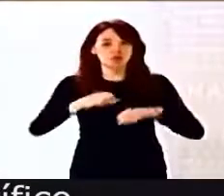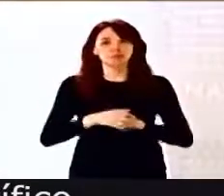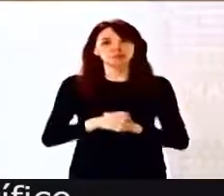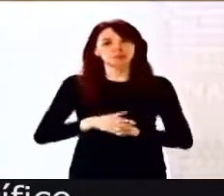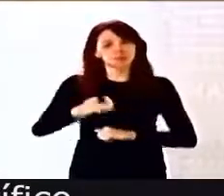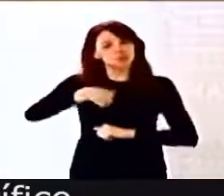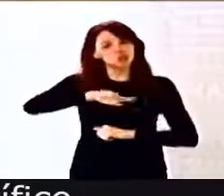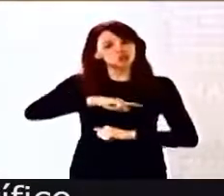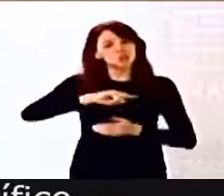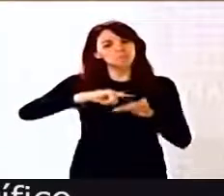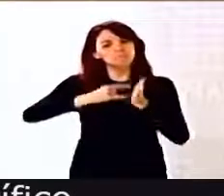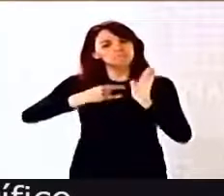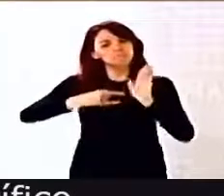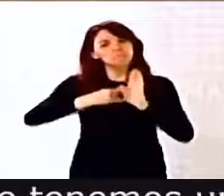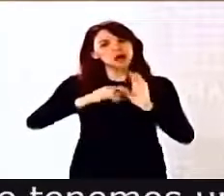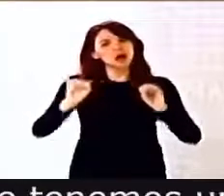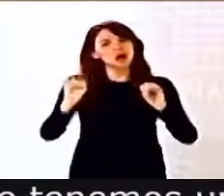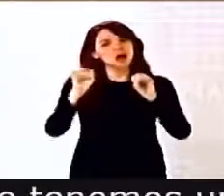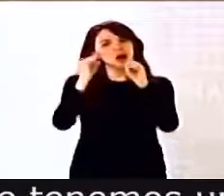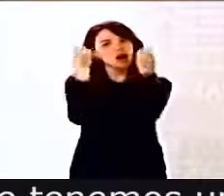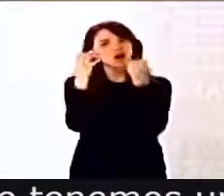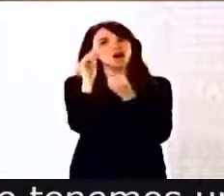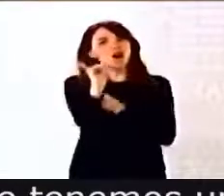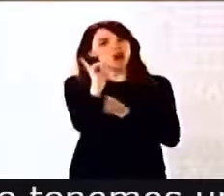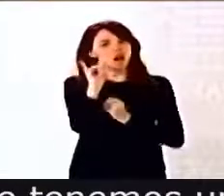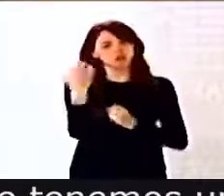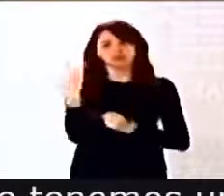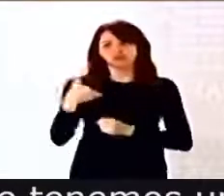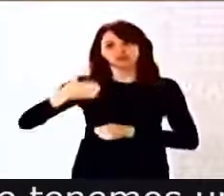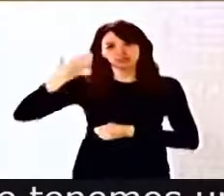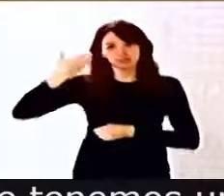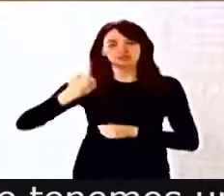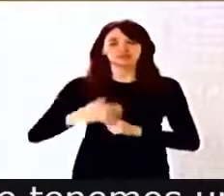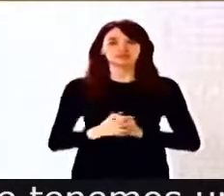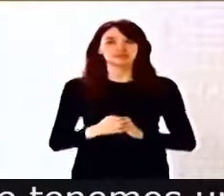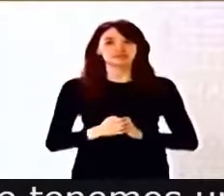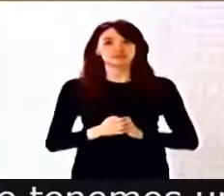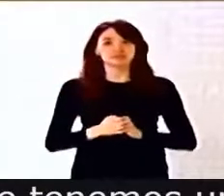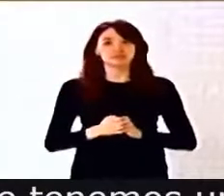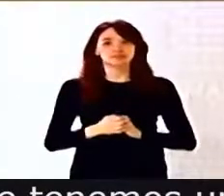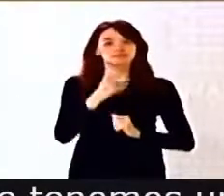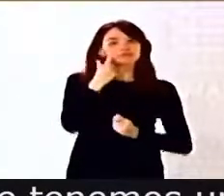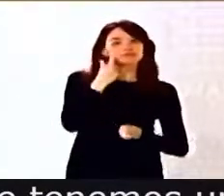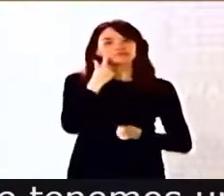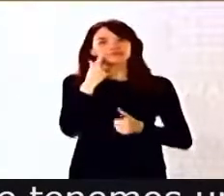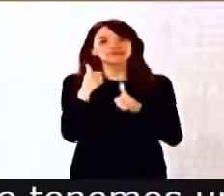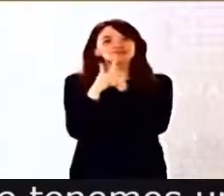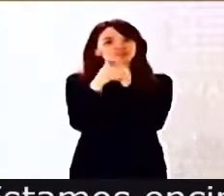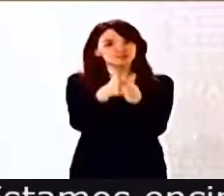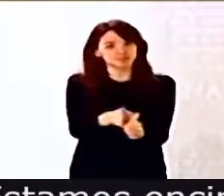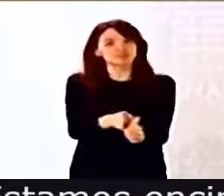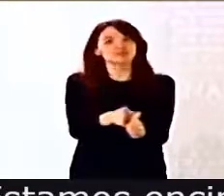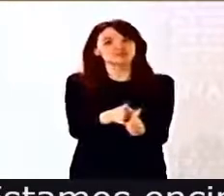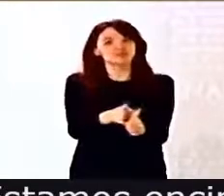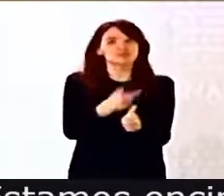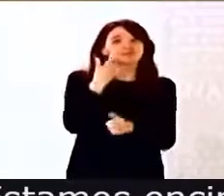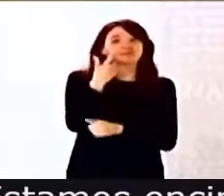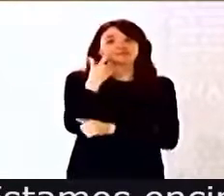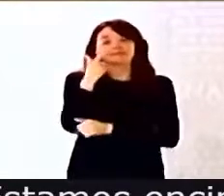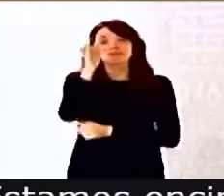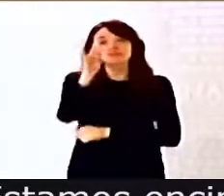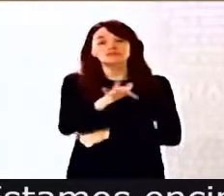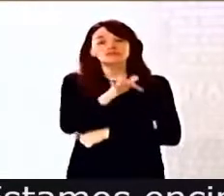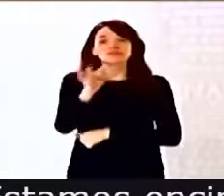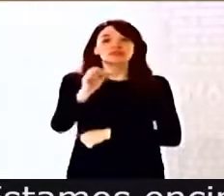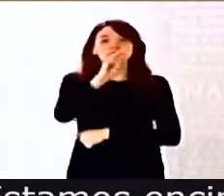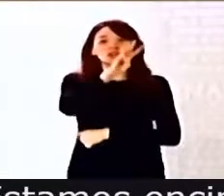un plan de actuación con las residencias de mayores. Estamos encima de ellas. Estamos encima de las